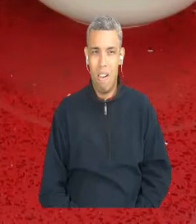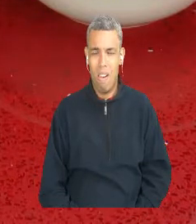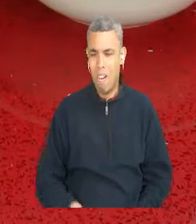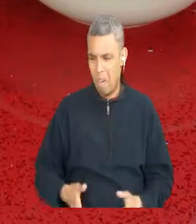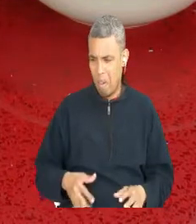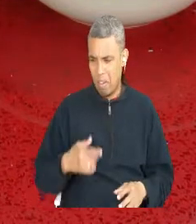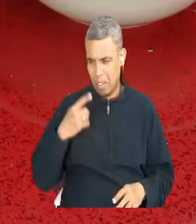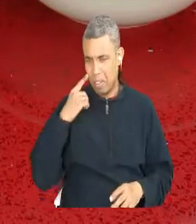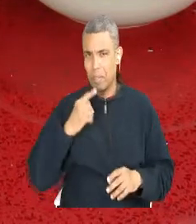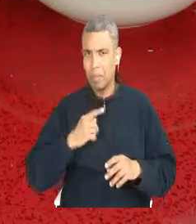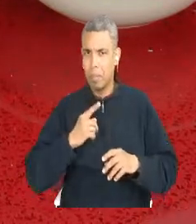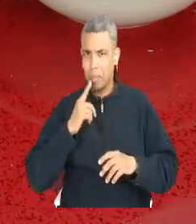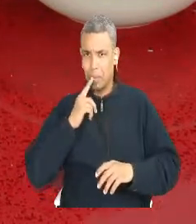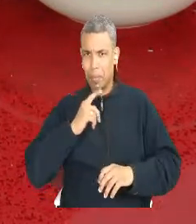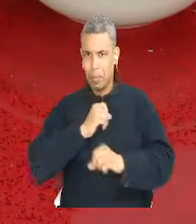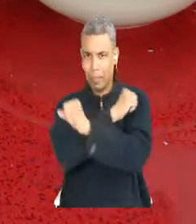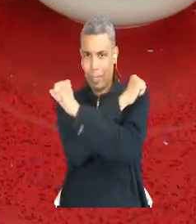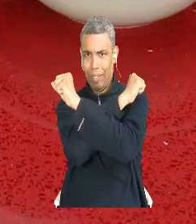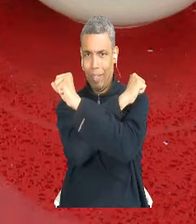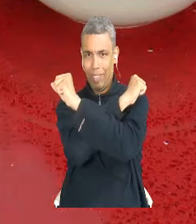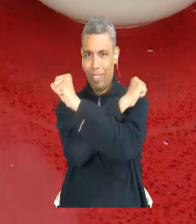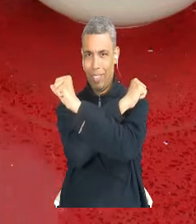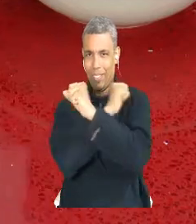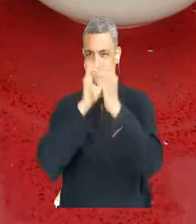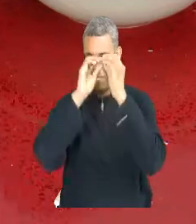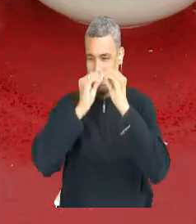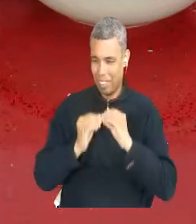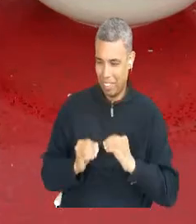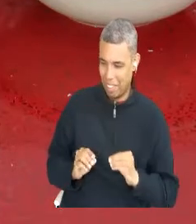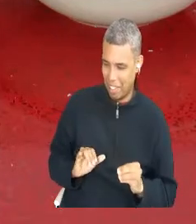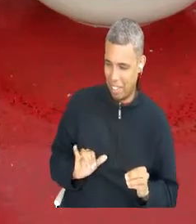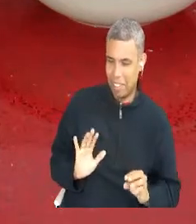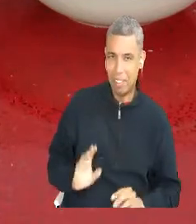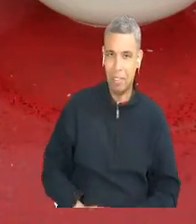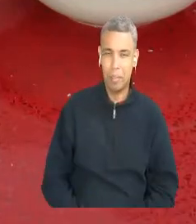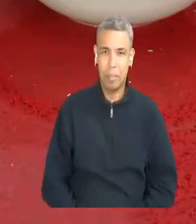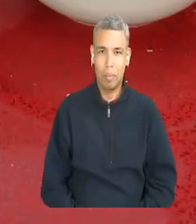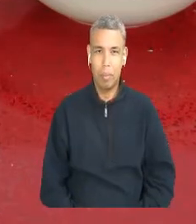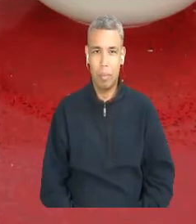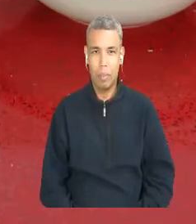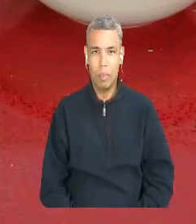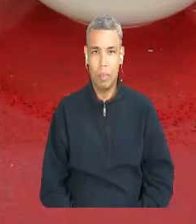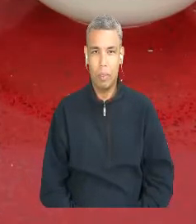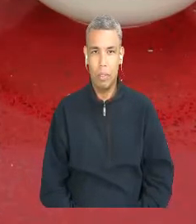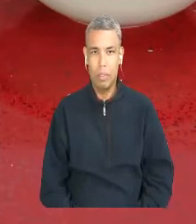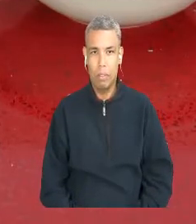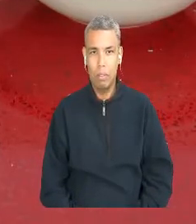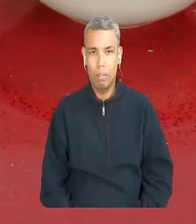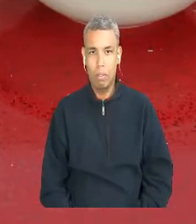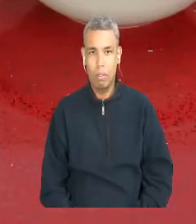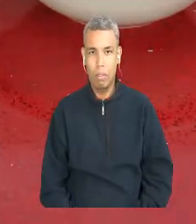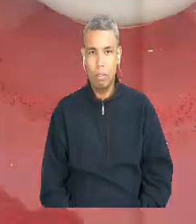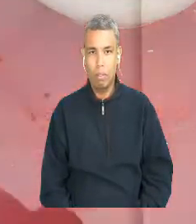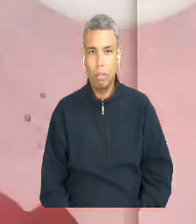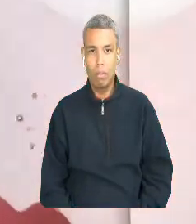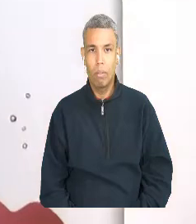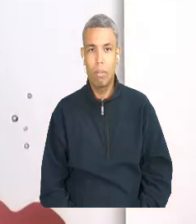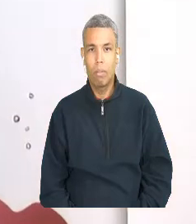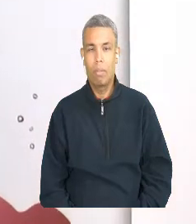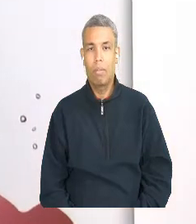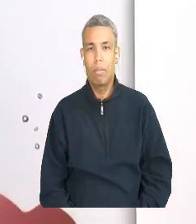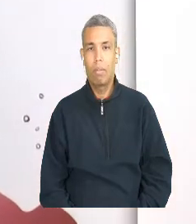puedes decorar con algunas arriba. Nos quedó manzanita por acá. Sí, aquí también quedó manzanita y eso. Yo voy a decorar con